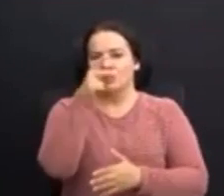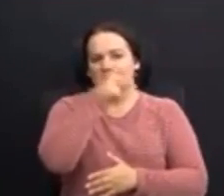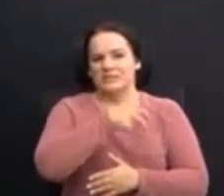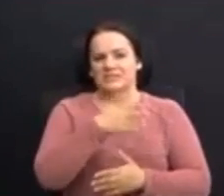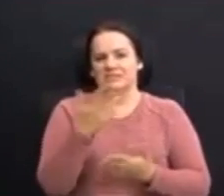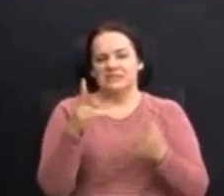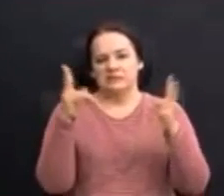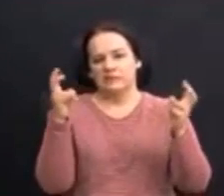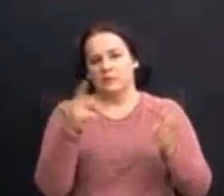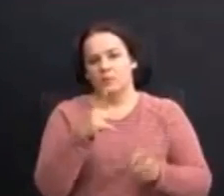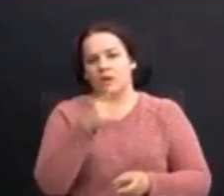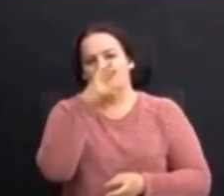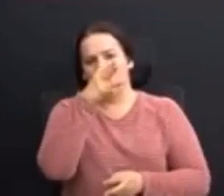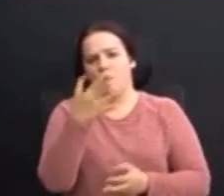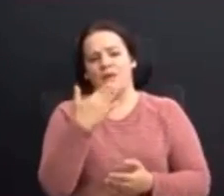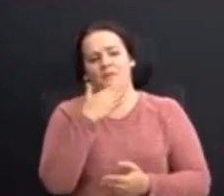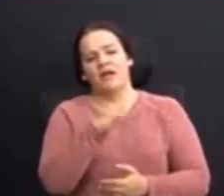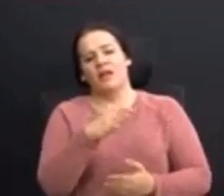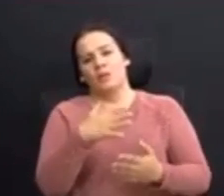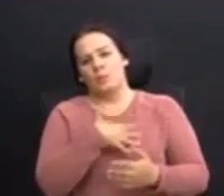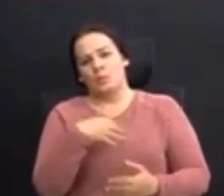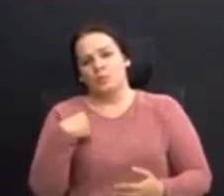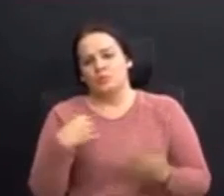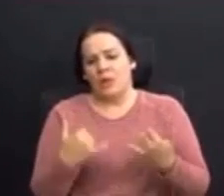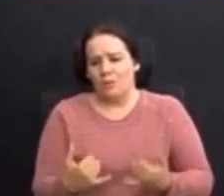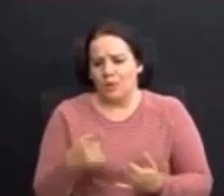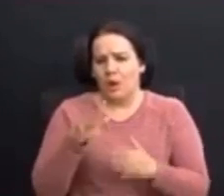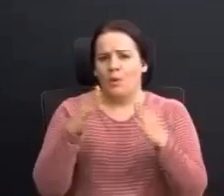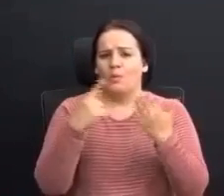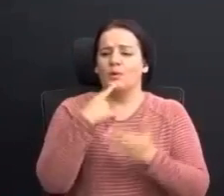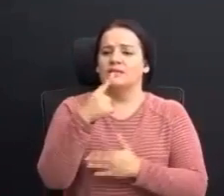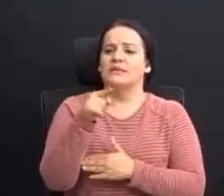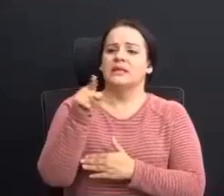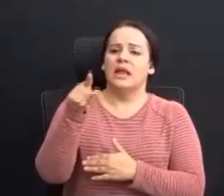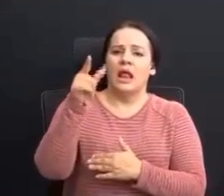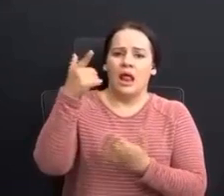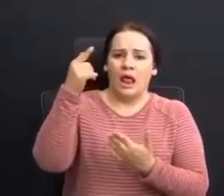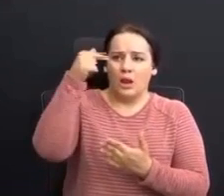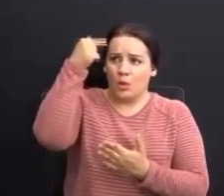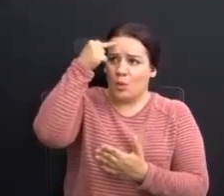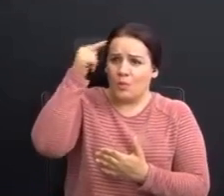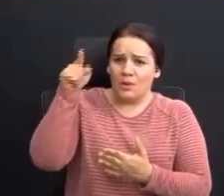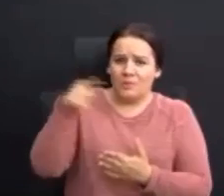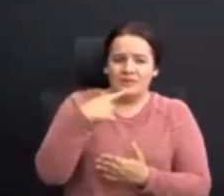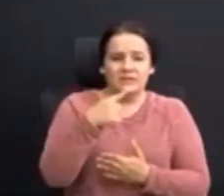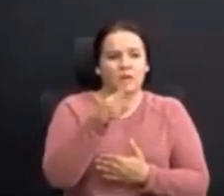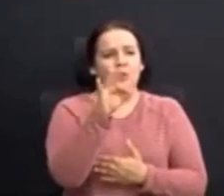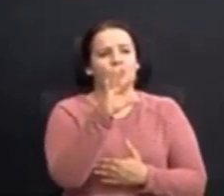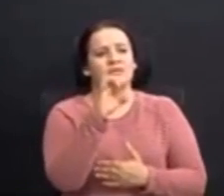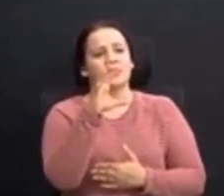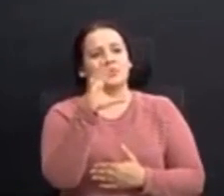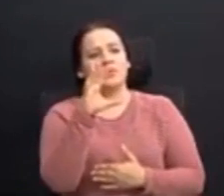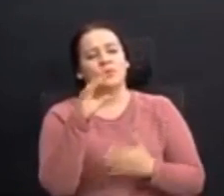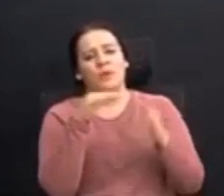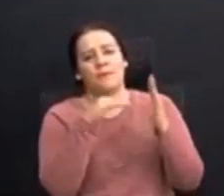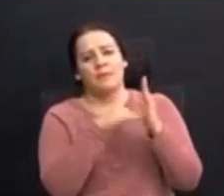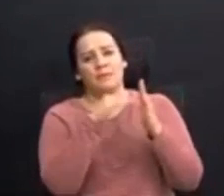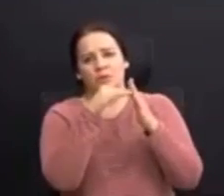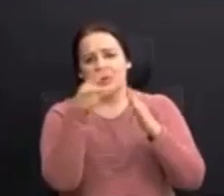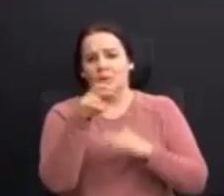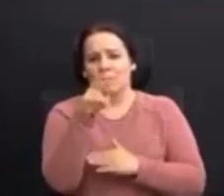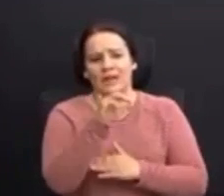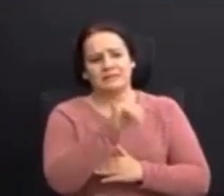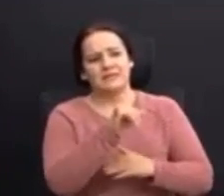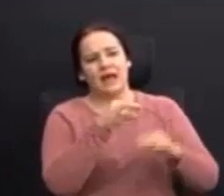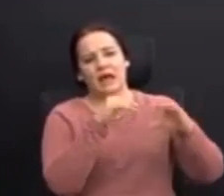gusto. ¿Cómo vamos a ir ahora a decirle a los costarricenses, cómo el Poder Ejecutivo decirle a los costarricenses que hay 900 mil millones de colones que están ahí? Y